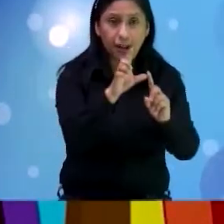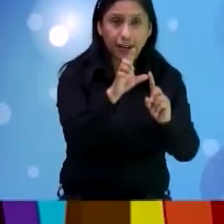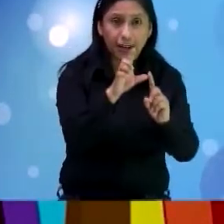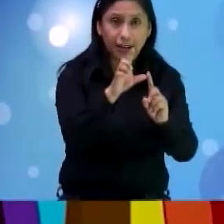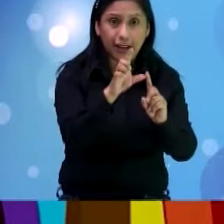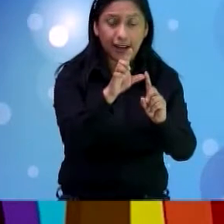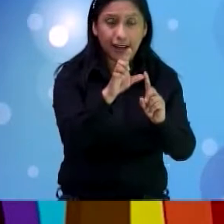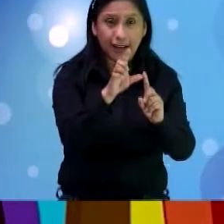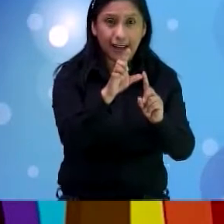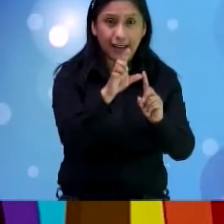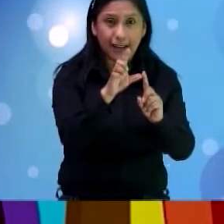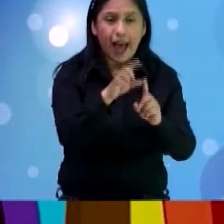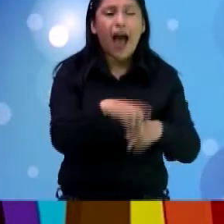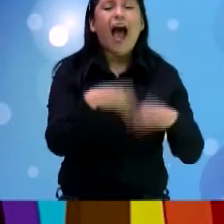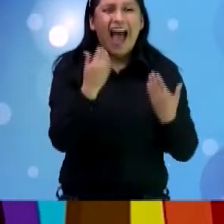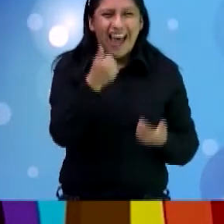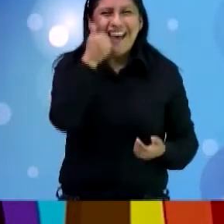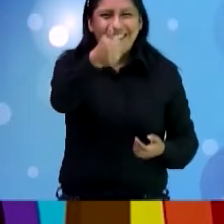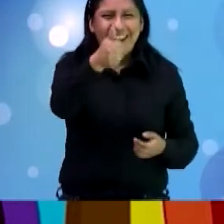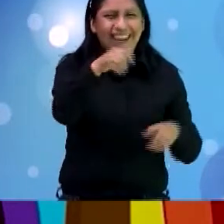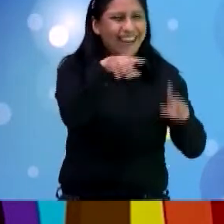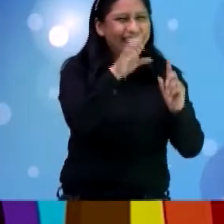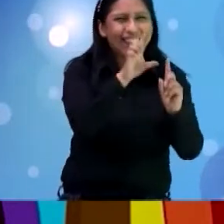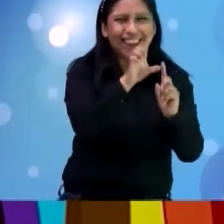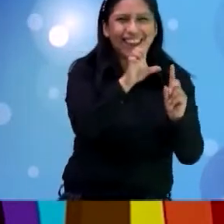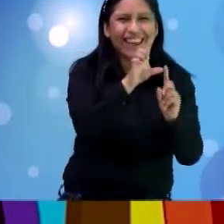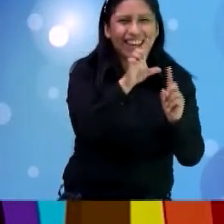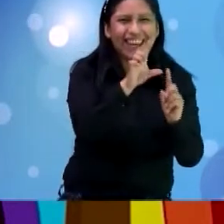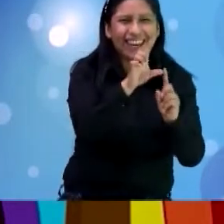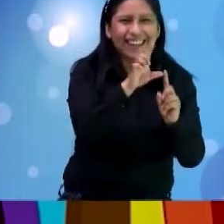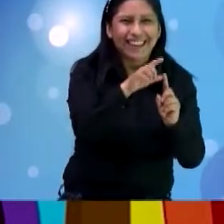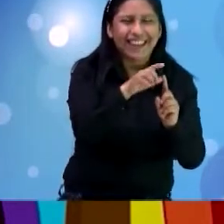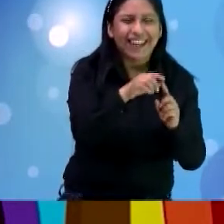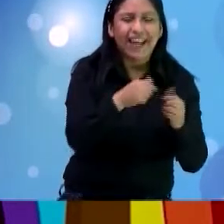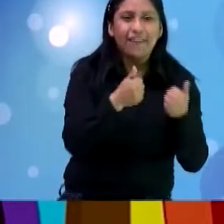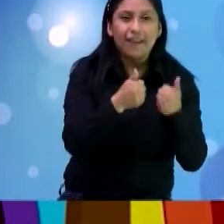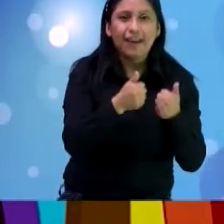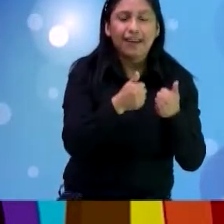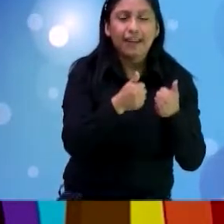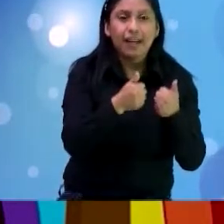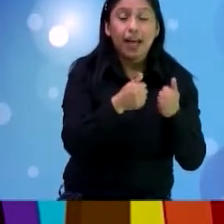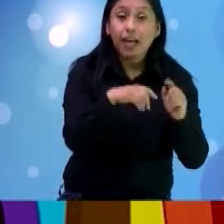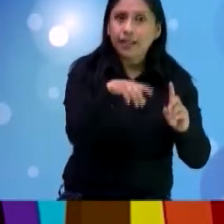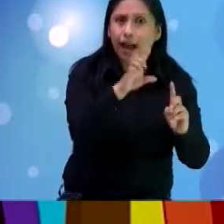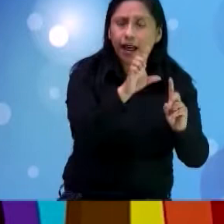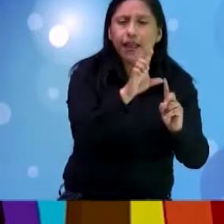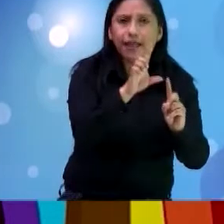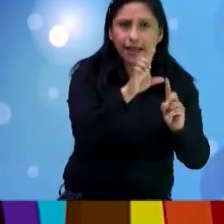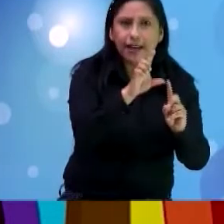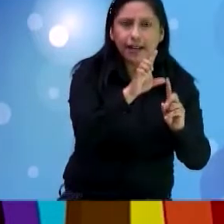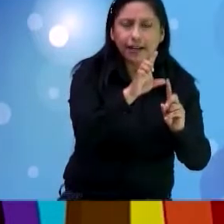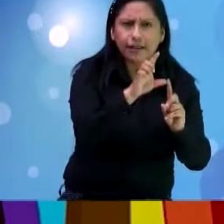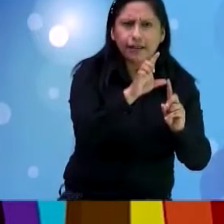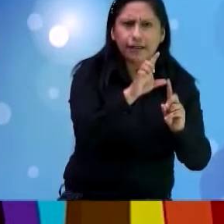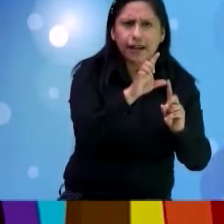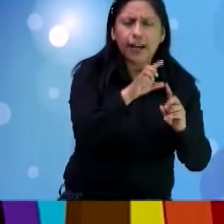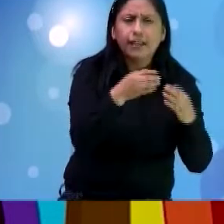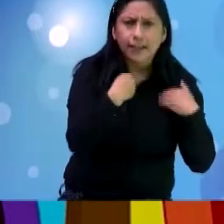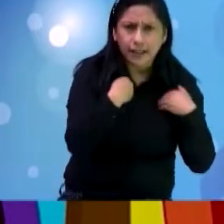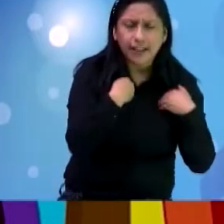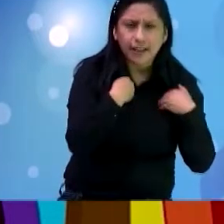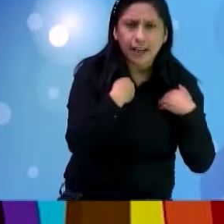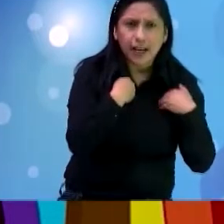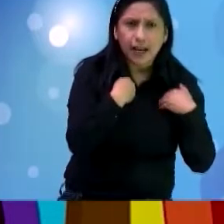una letra! ¡Muy bien! ¡Están muy atentos! ¿Y esta letra qué sonido tendrá?